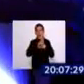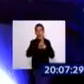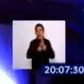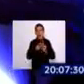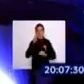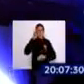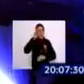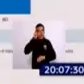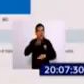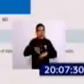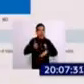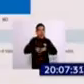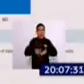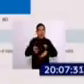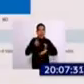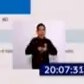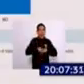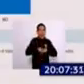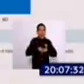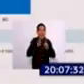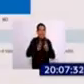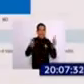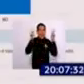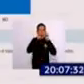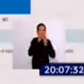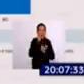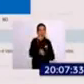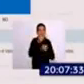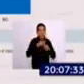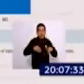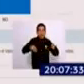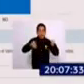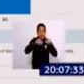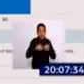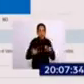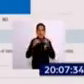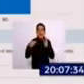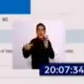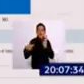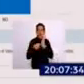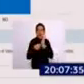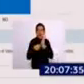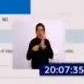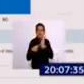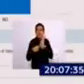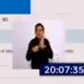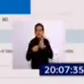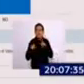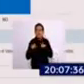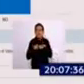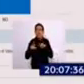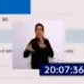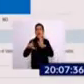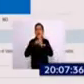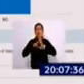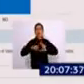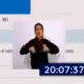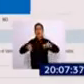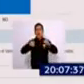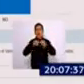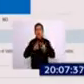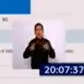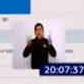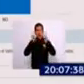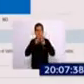la especulación sobre el valor de las tierras y fijación de tributos, conocida como ley de plusvalía,